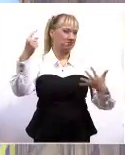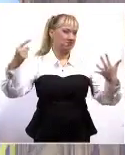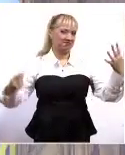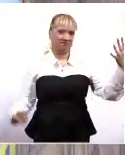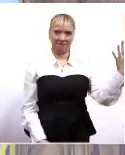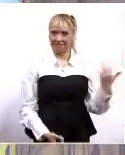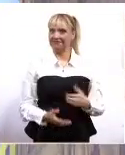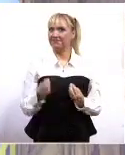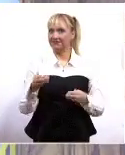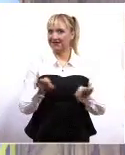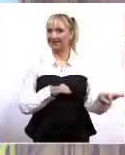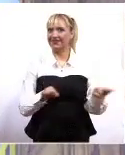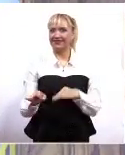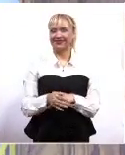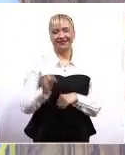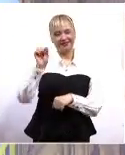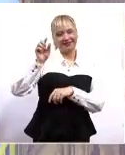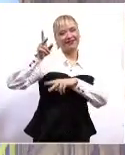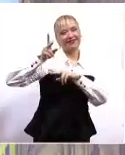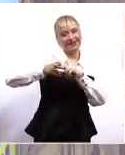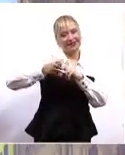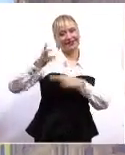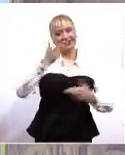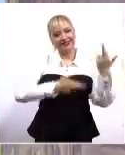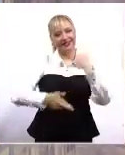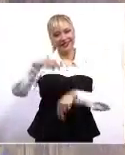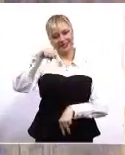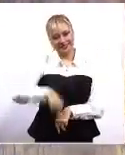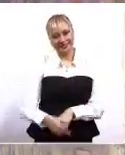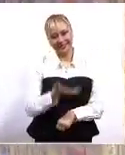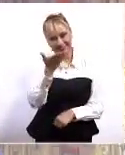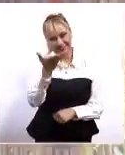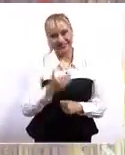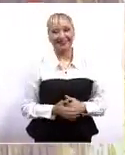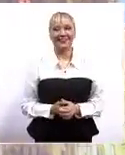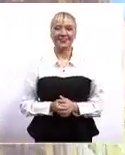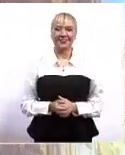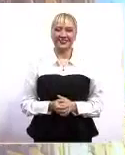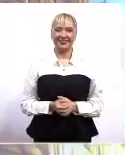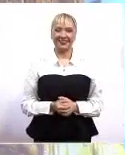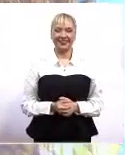Vamos a hacer otra pausa, pero será breve. Recuerde, estamos en Semanario Judicial.